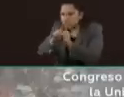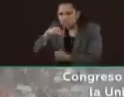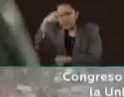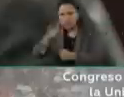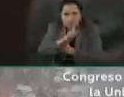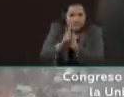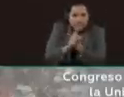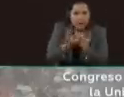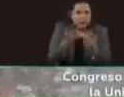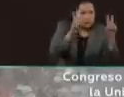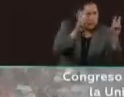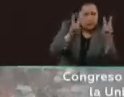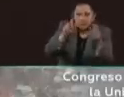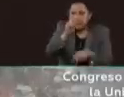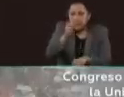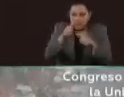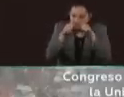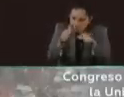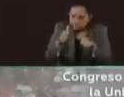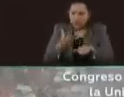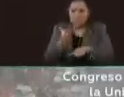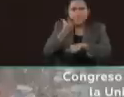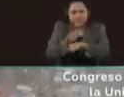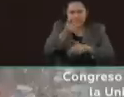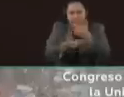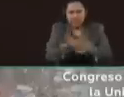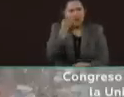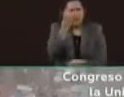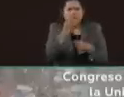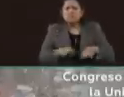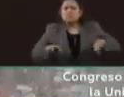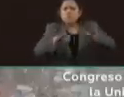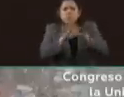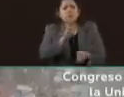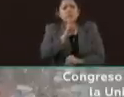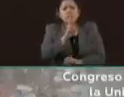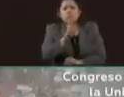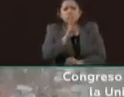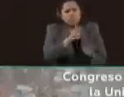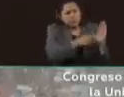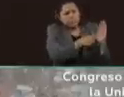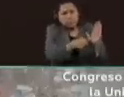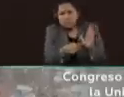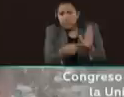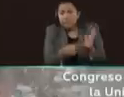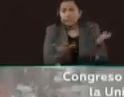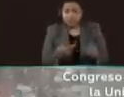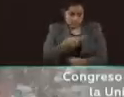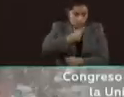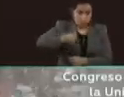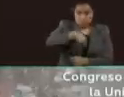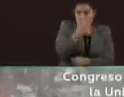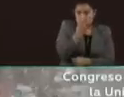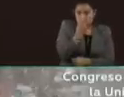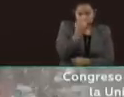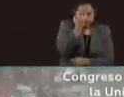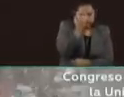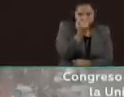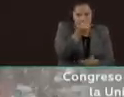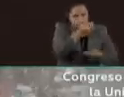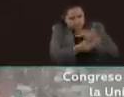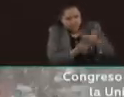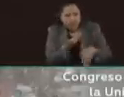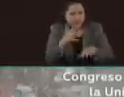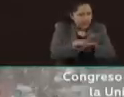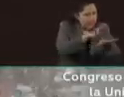que han expresado su oposición a algunos aspectos de nuestro proyecto, como la reforma judicial, les reiteramos